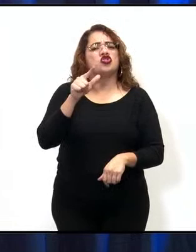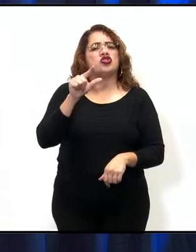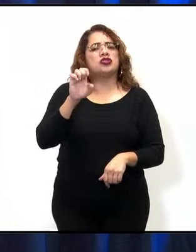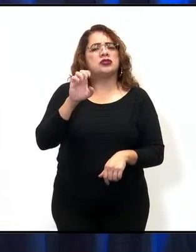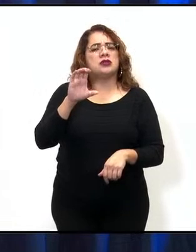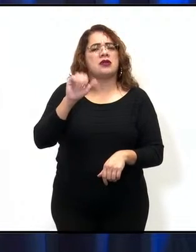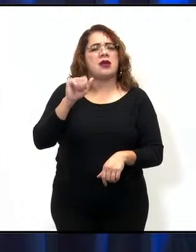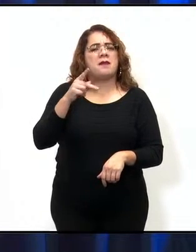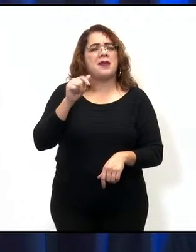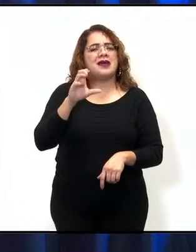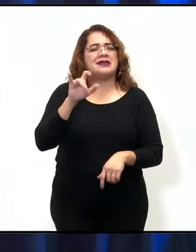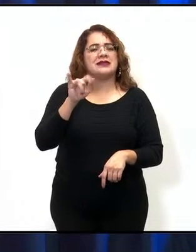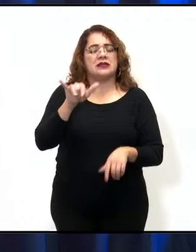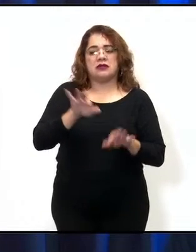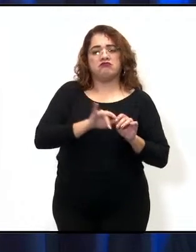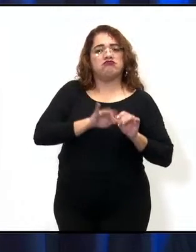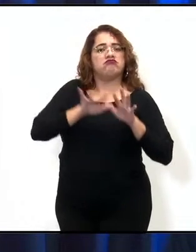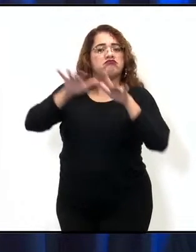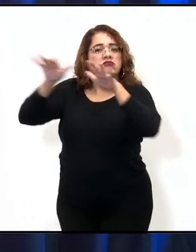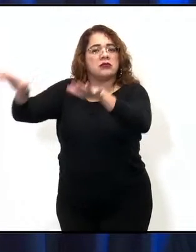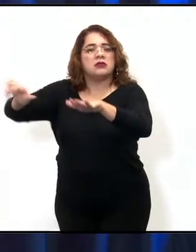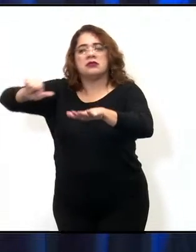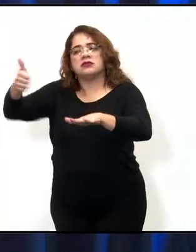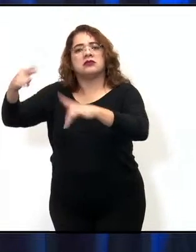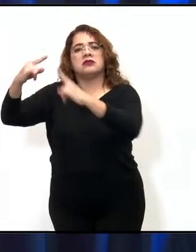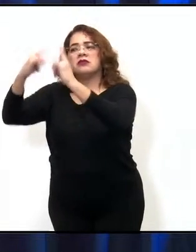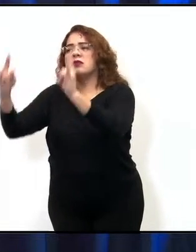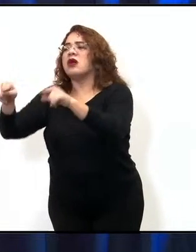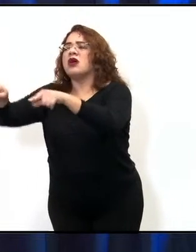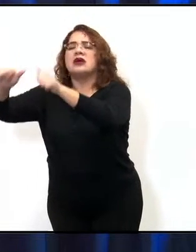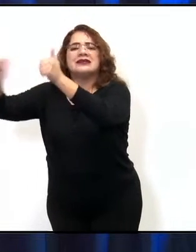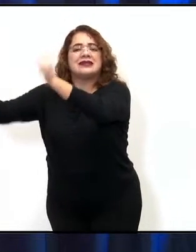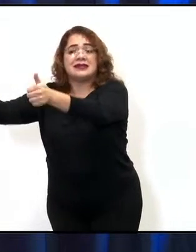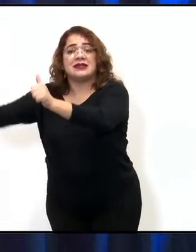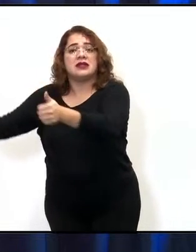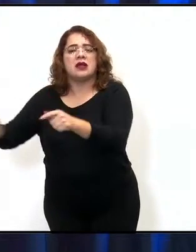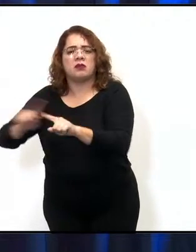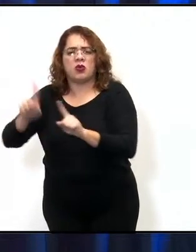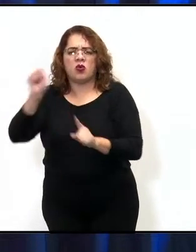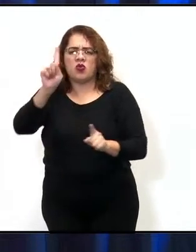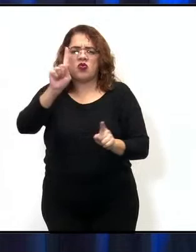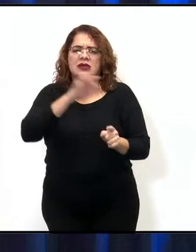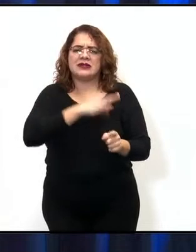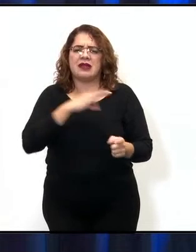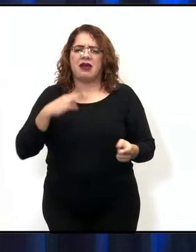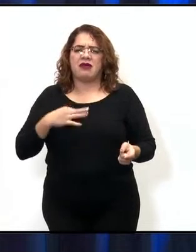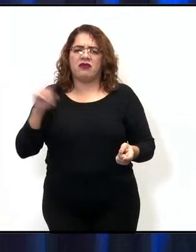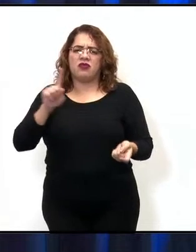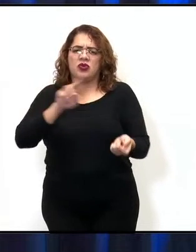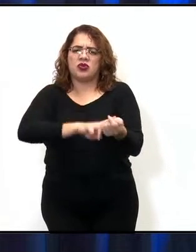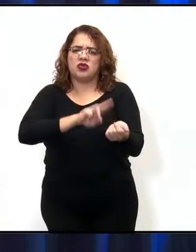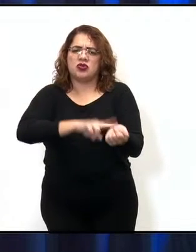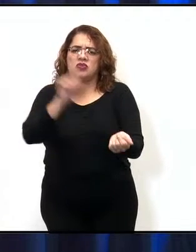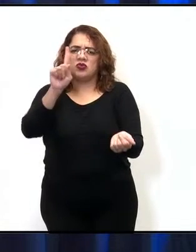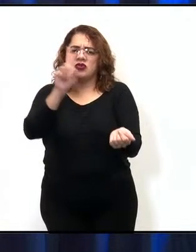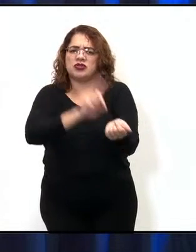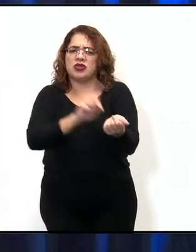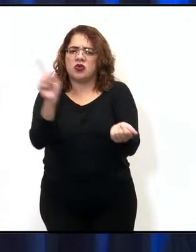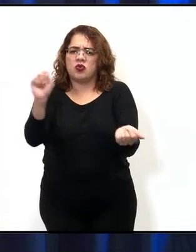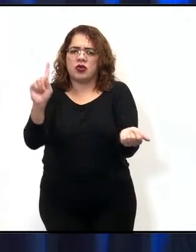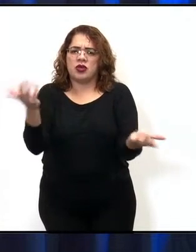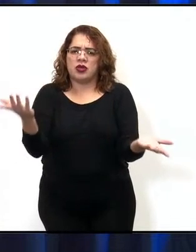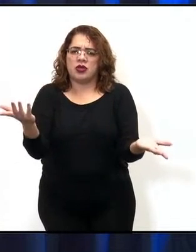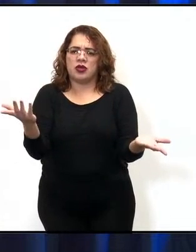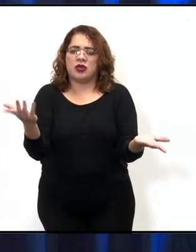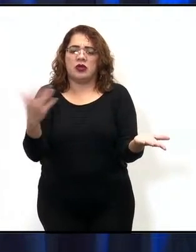la atención que usted como paciente quizás necesite. La imagen 5 mostró los casos hospitalizados